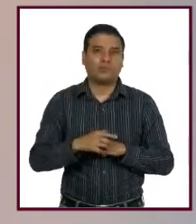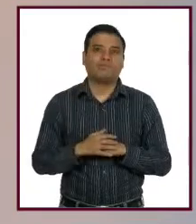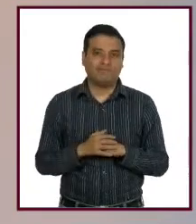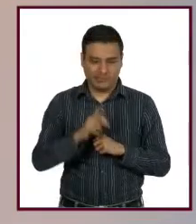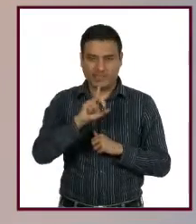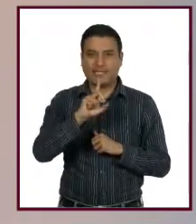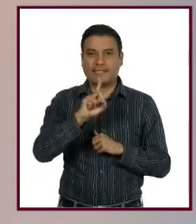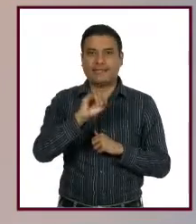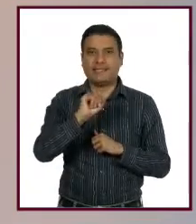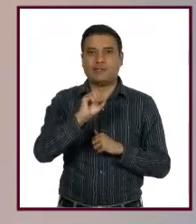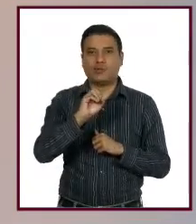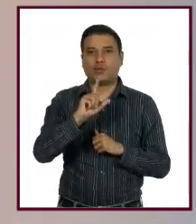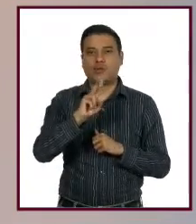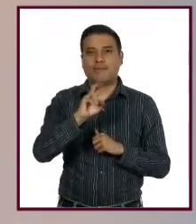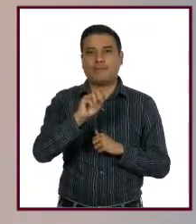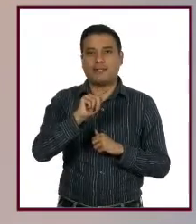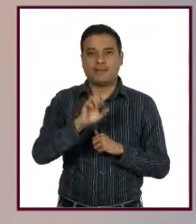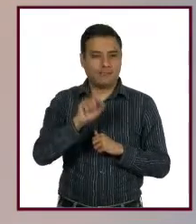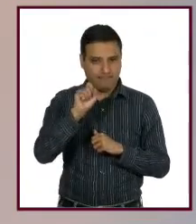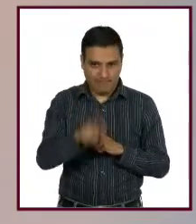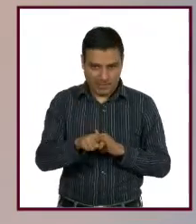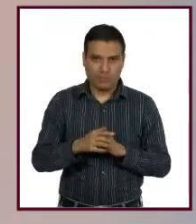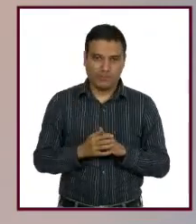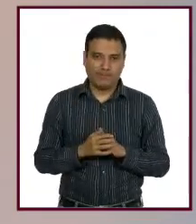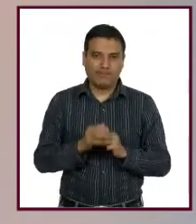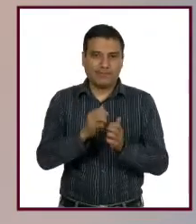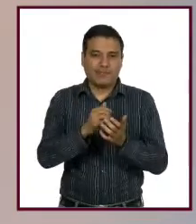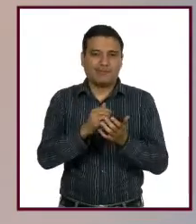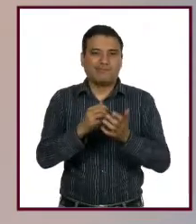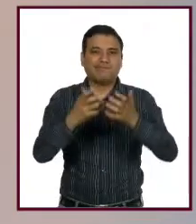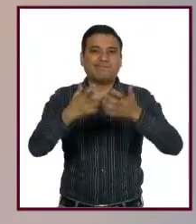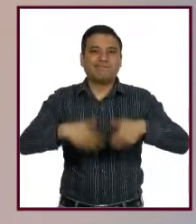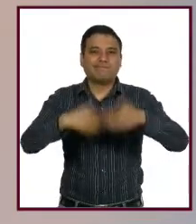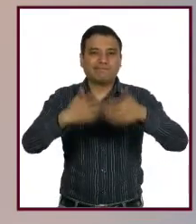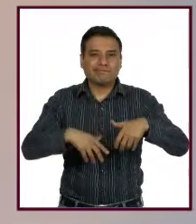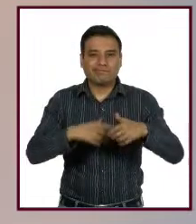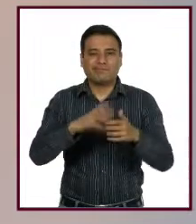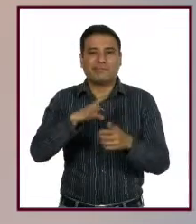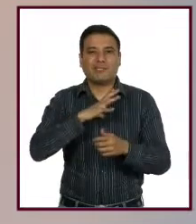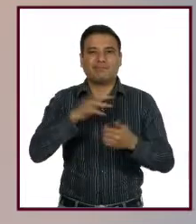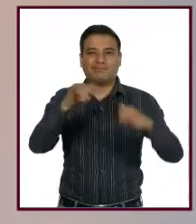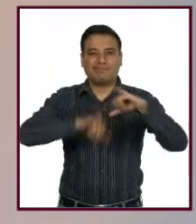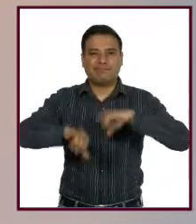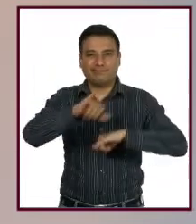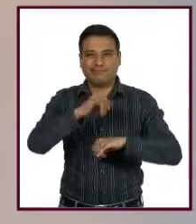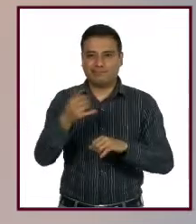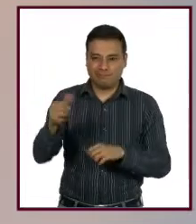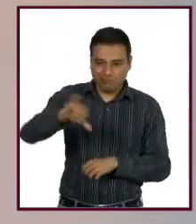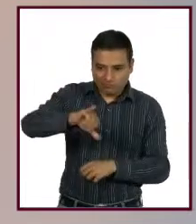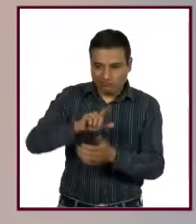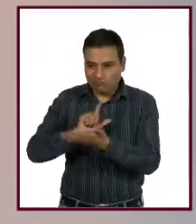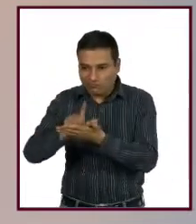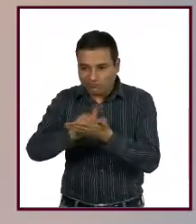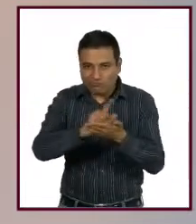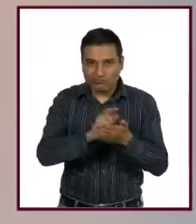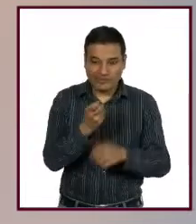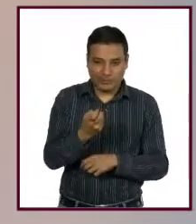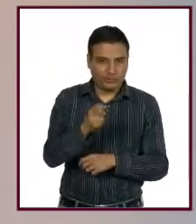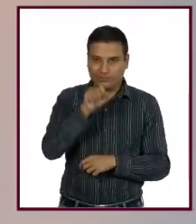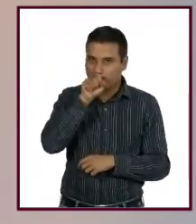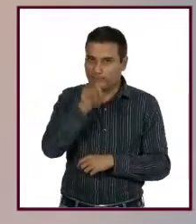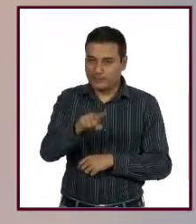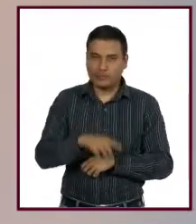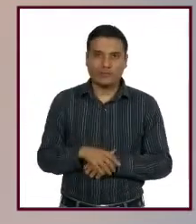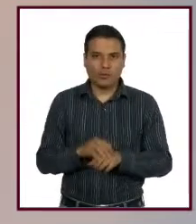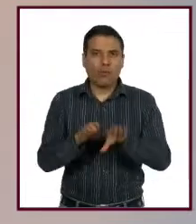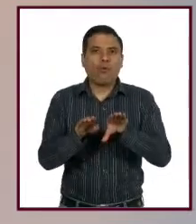disolventes, a estos tipos de limpiadores industriales que son de muy fácil consumo y generalmente la vía de administración pues es, como la